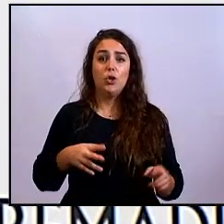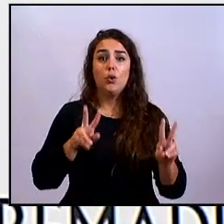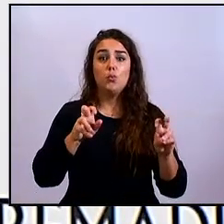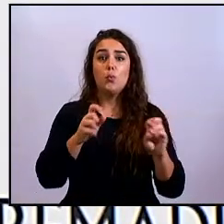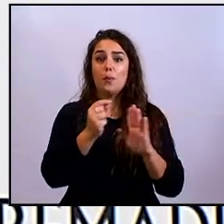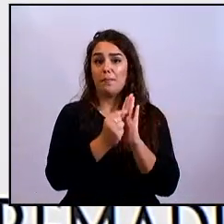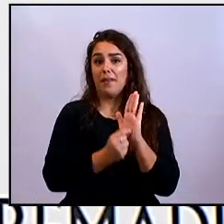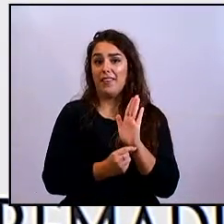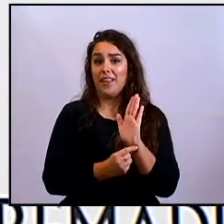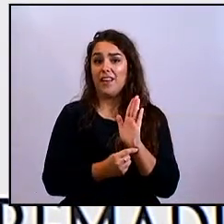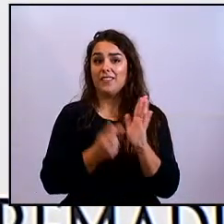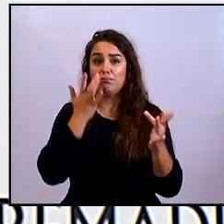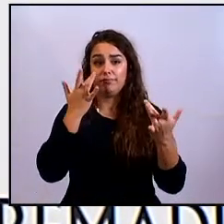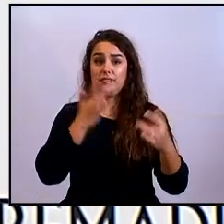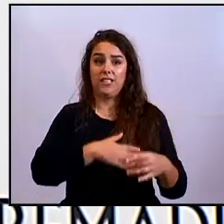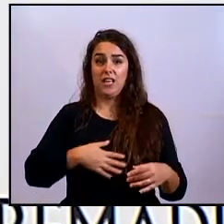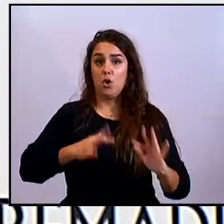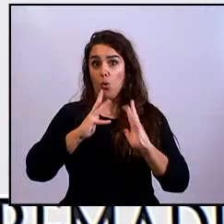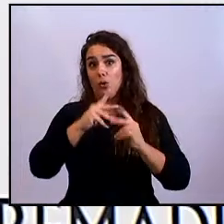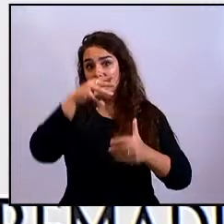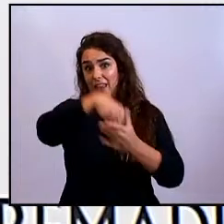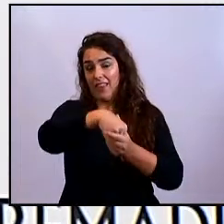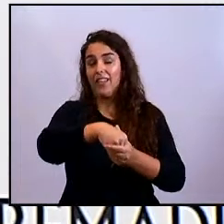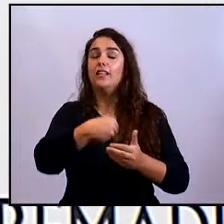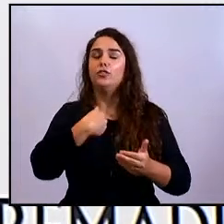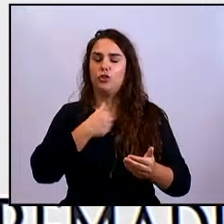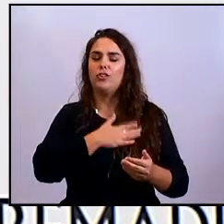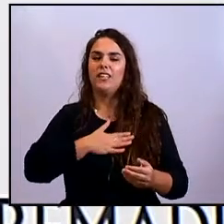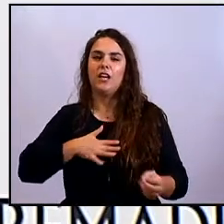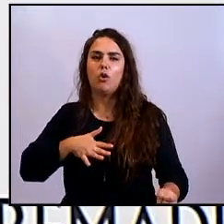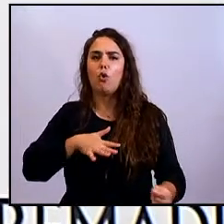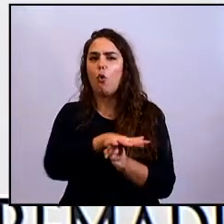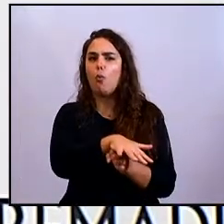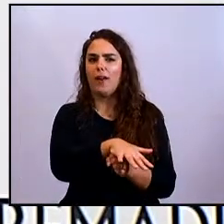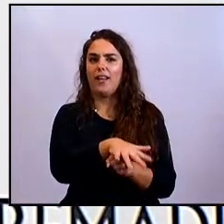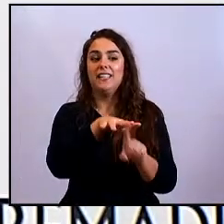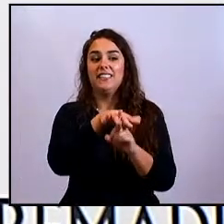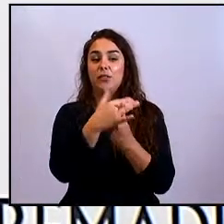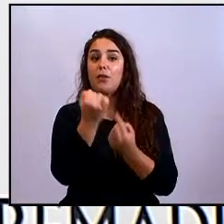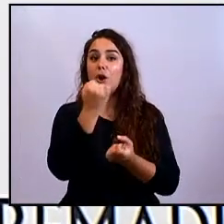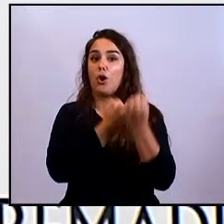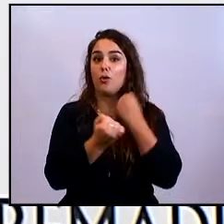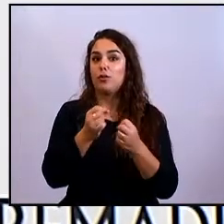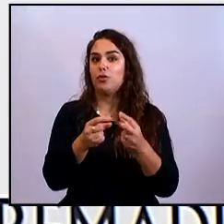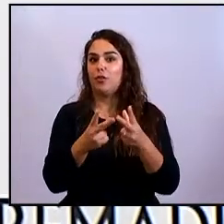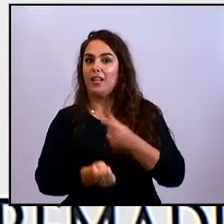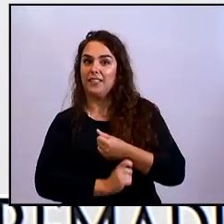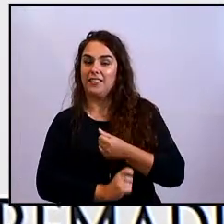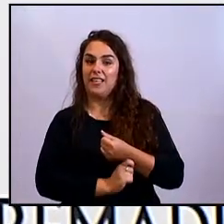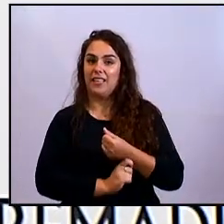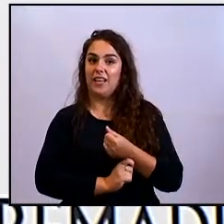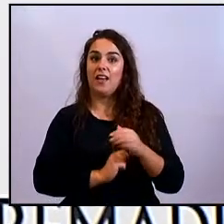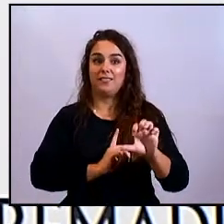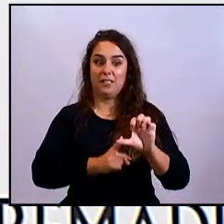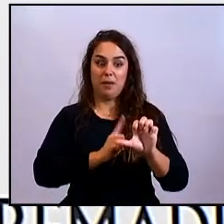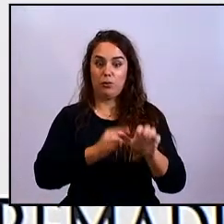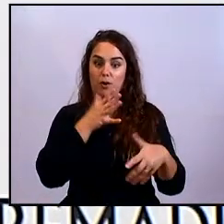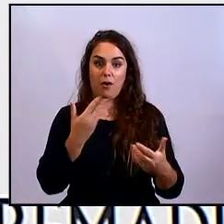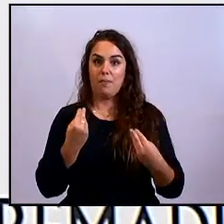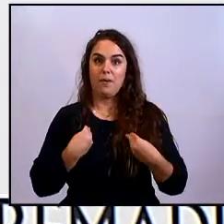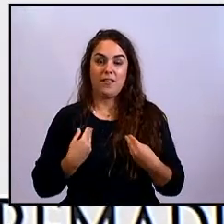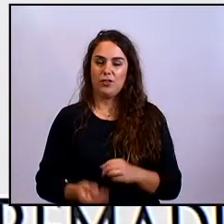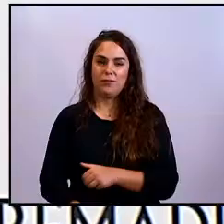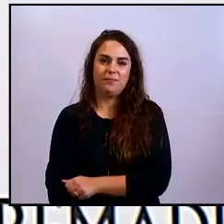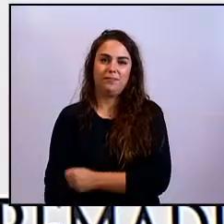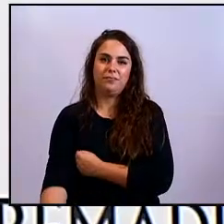que hemos incluido en estas cuentas con las que queremos responder al momento económico y social estratégico que está viviendo Extremadura.